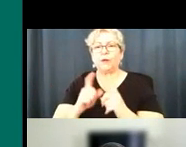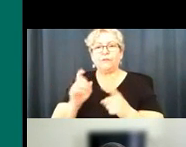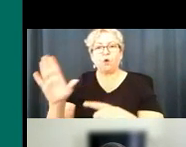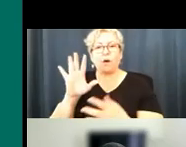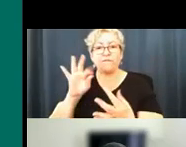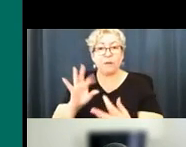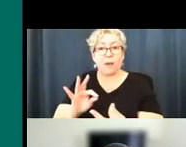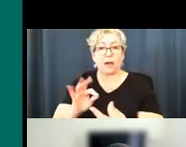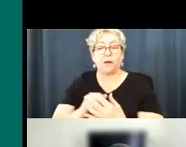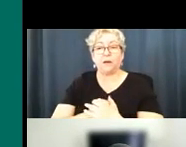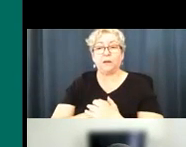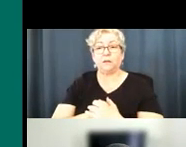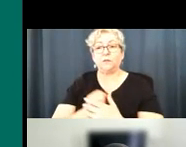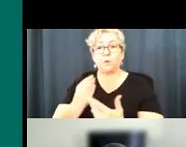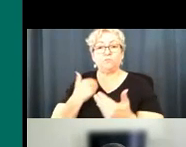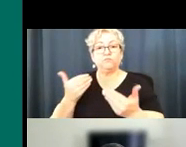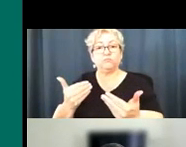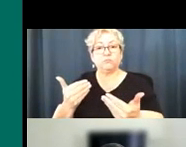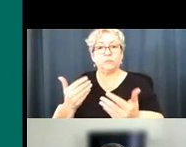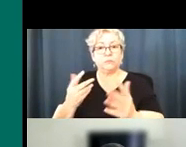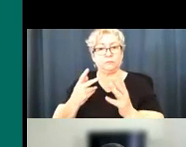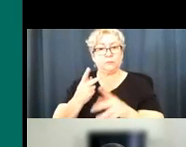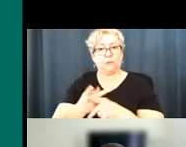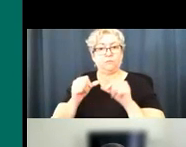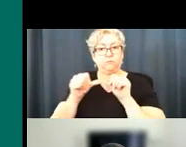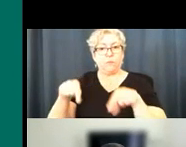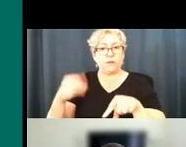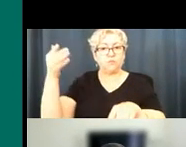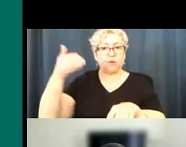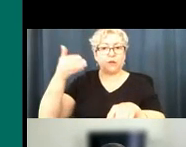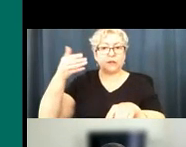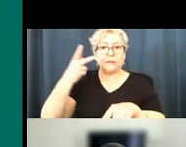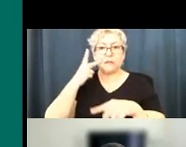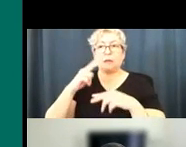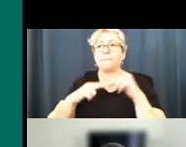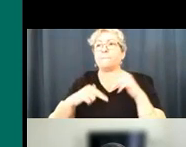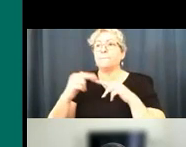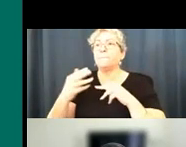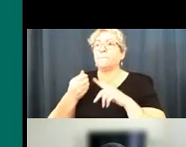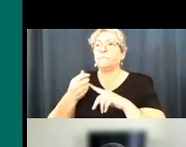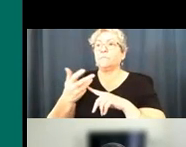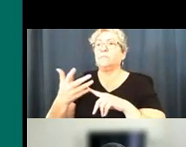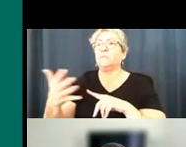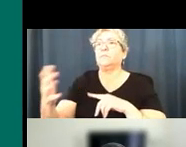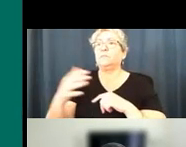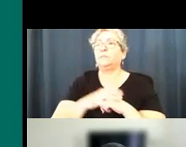que nos den su insumo para que nosotros podamos seguir trayéndole presentaciones como esta